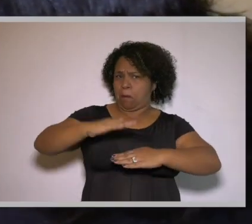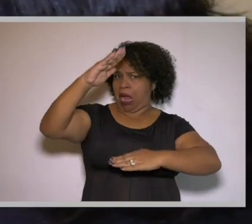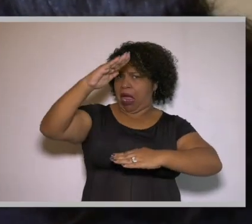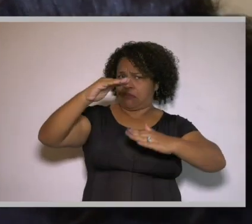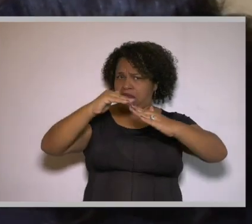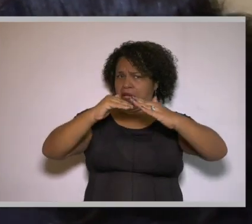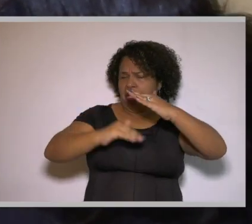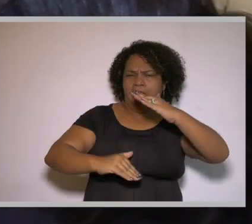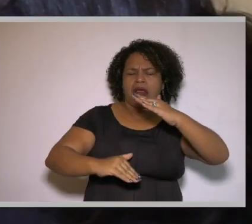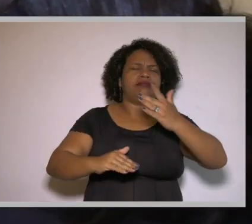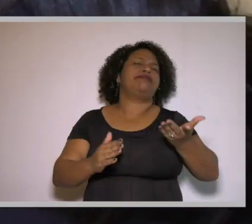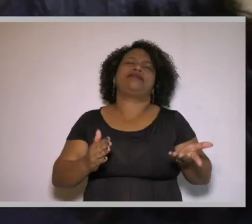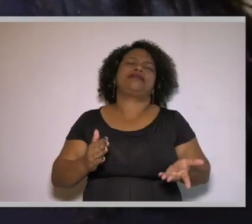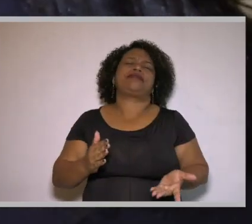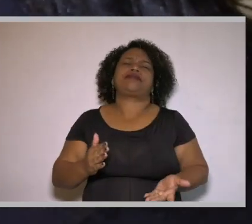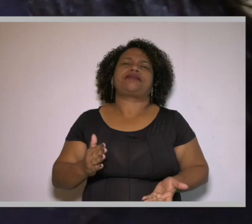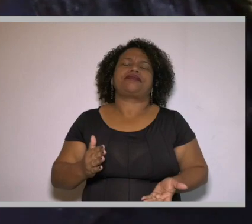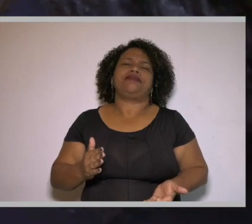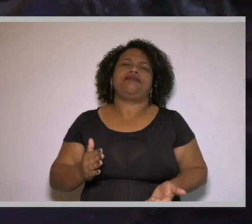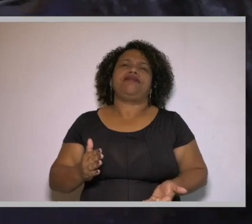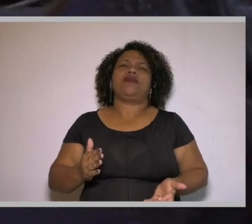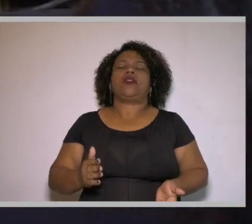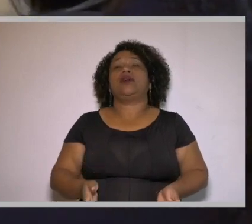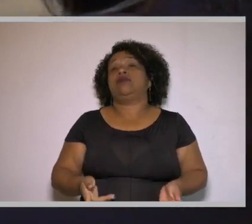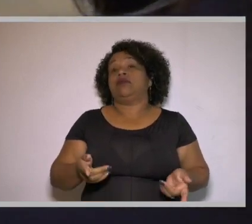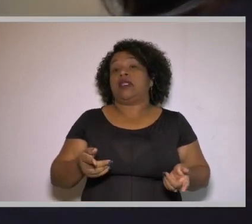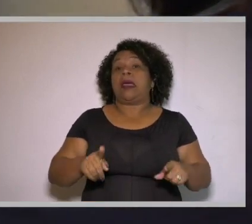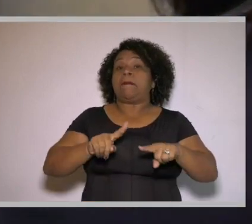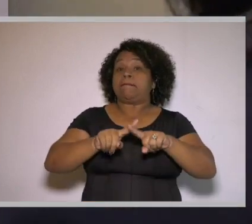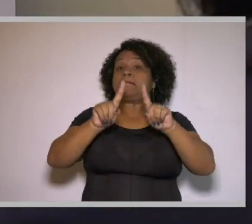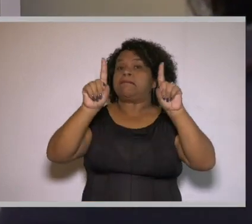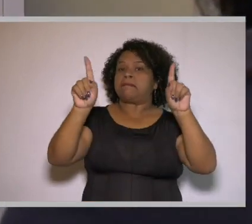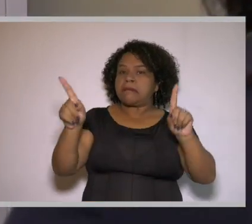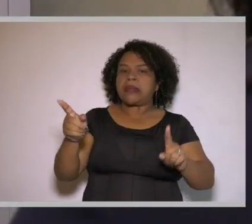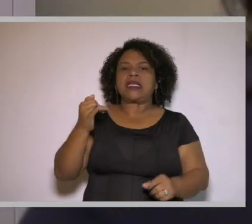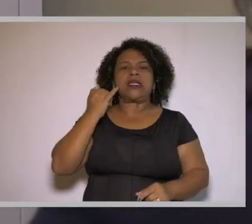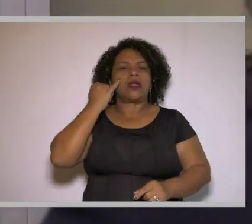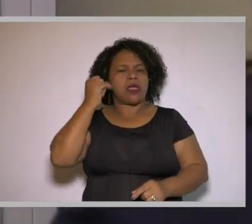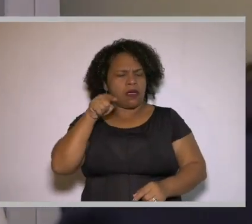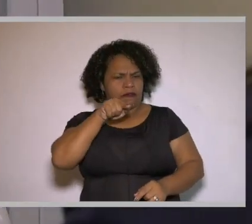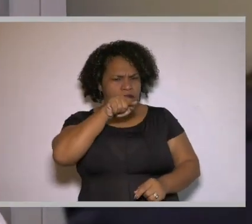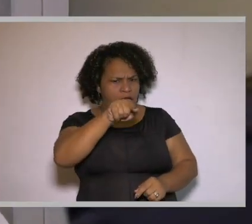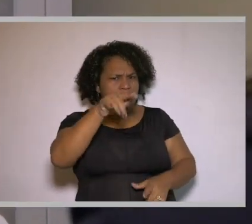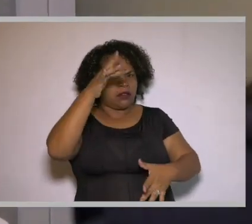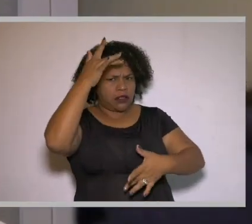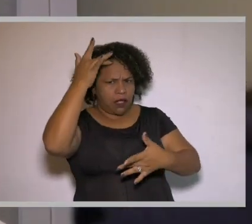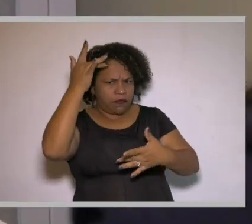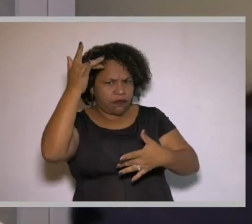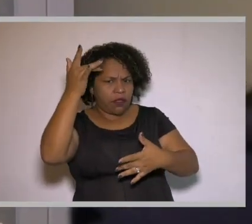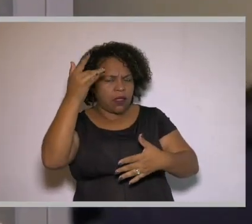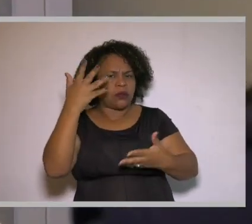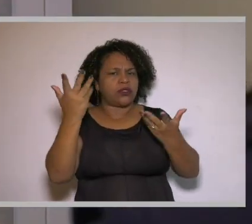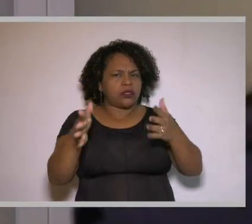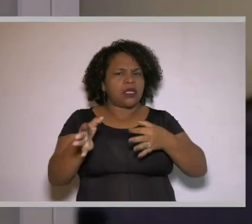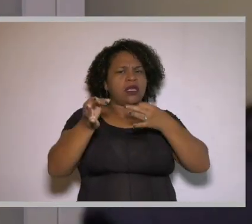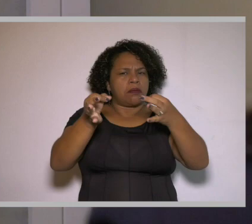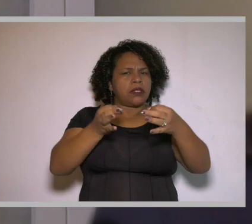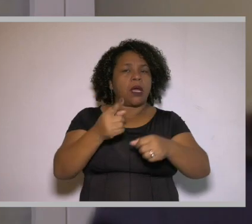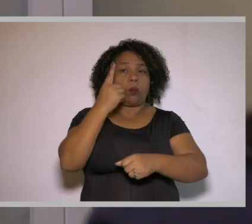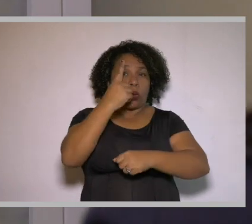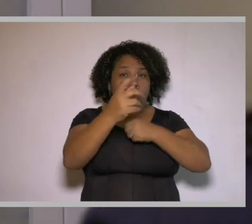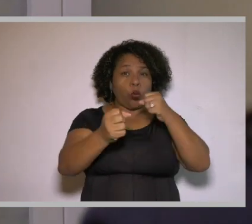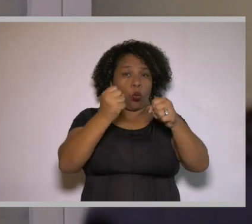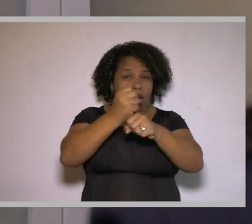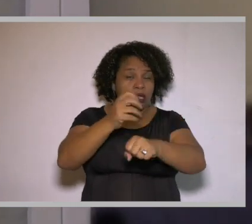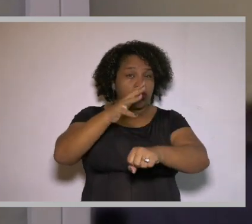pregunta es muy interesante porque frecuentemente los pacientes acuden a la consulta preguntando que cuál es la edad ideal para operar las adenoides o las